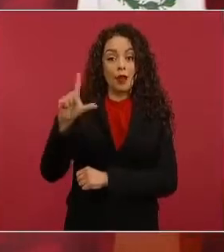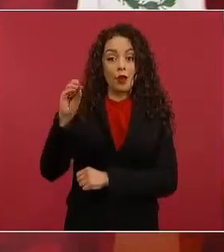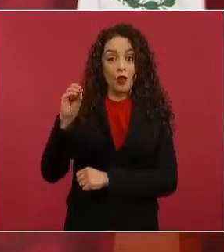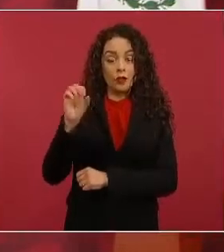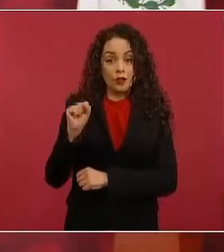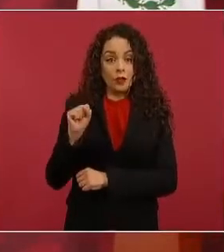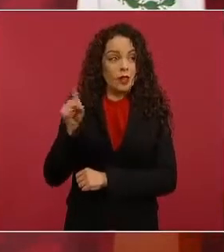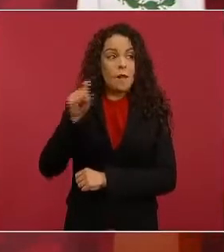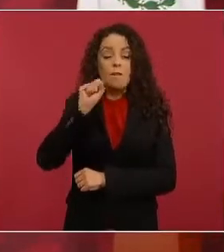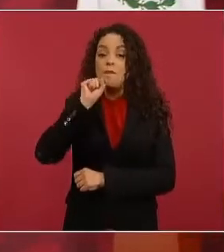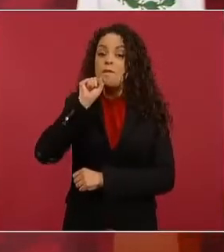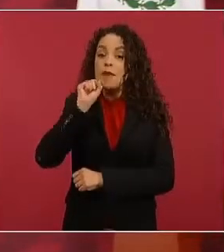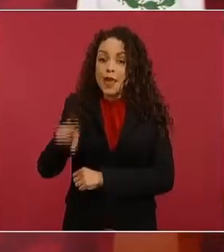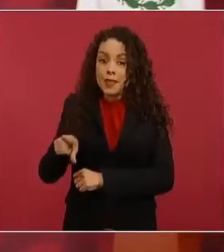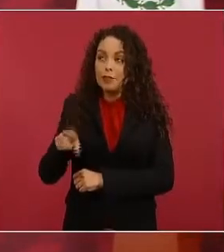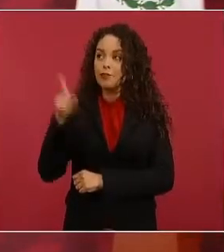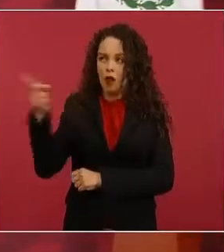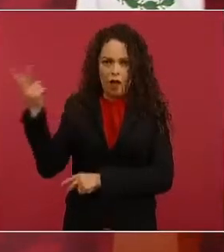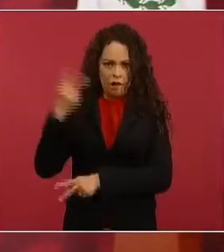vinieron,